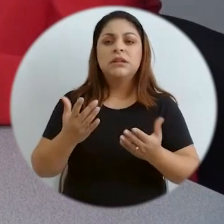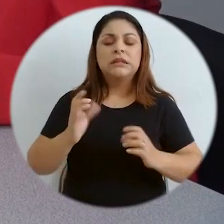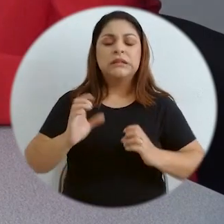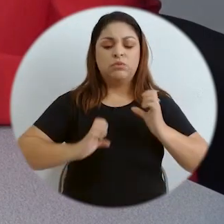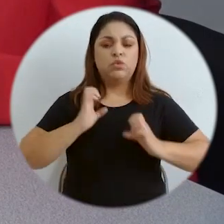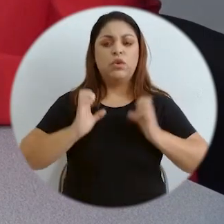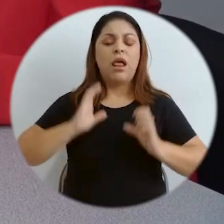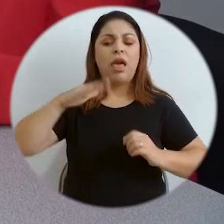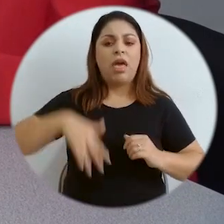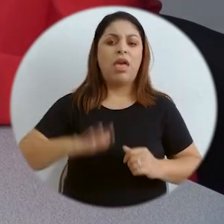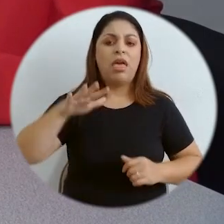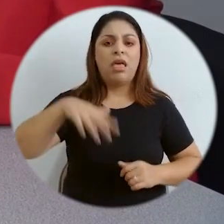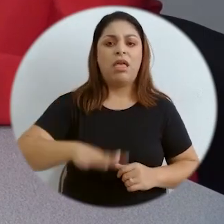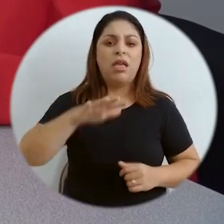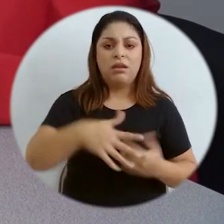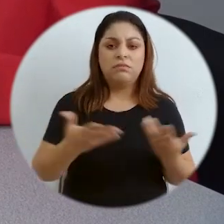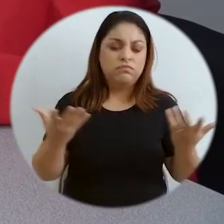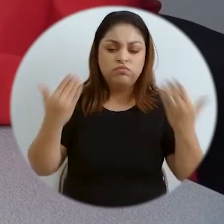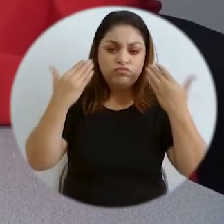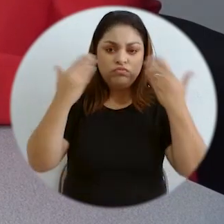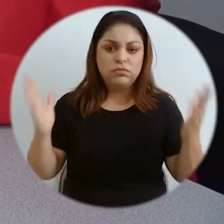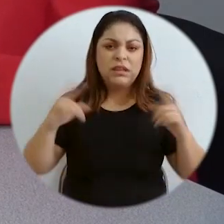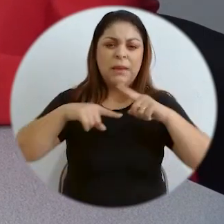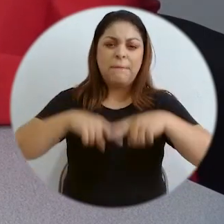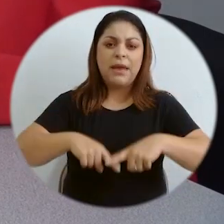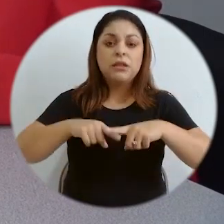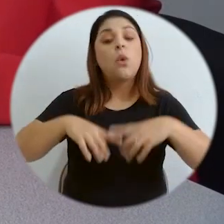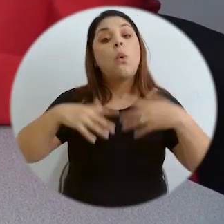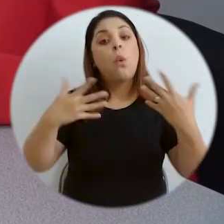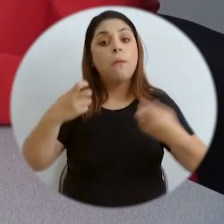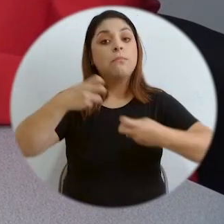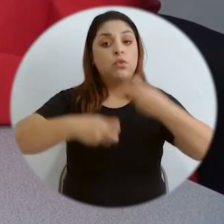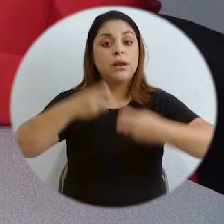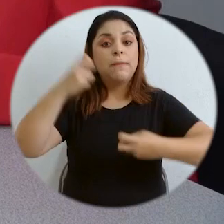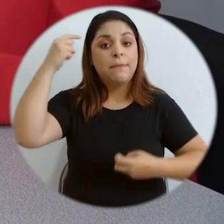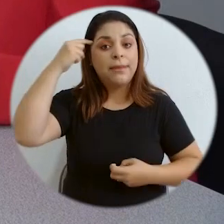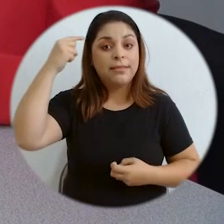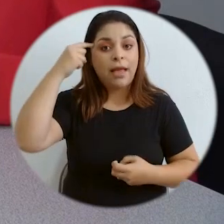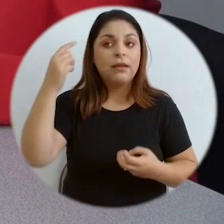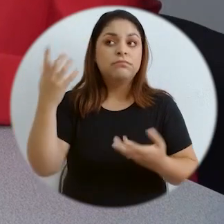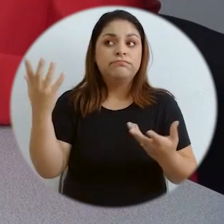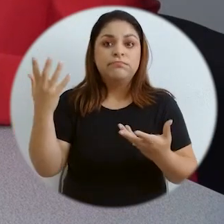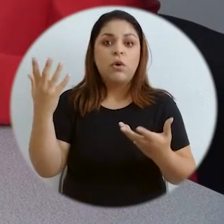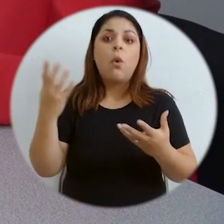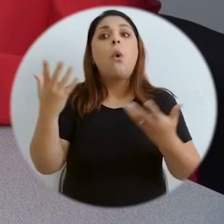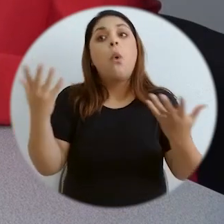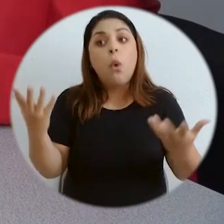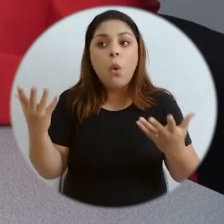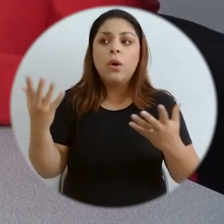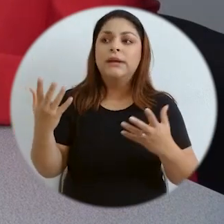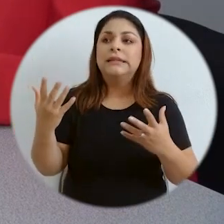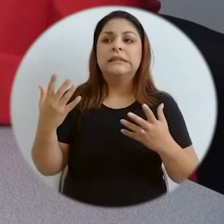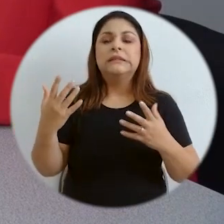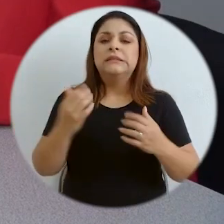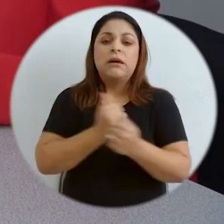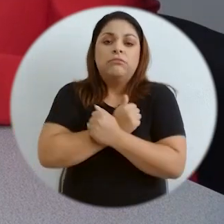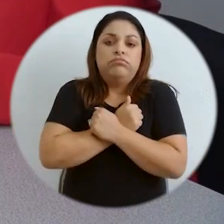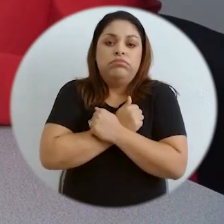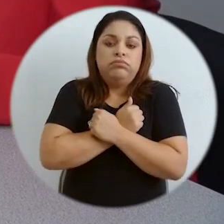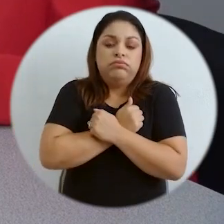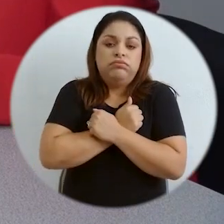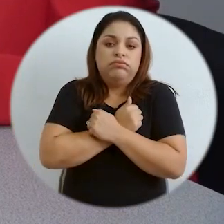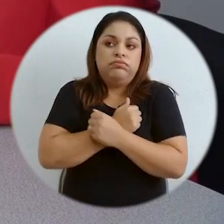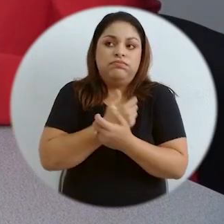si es un estado de ánimo, ¿verdad? O lo que habíamos hablado, ¿verdad? Un trastorno ahí afectivo no tratado,